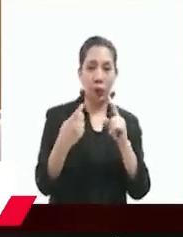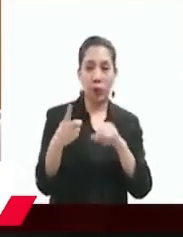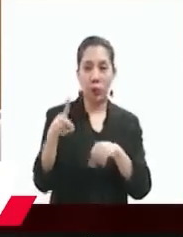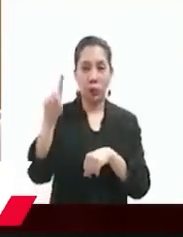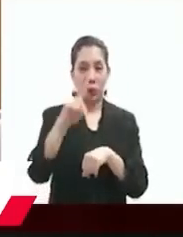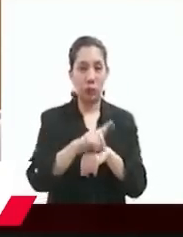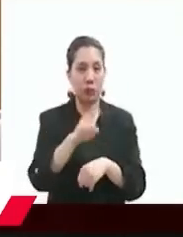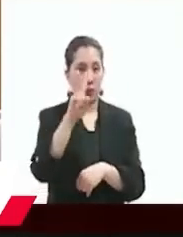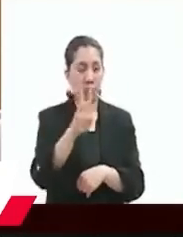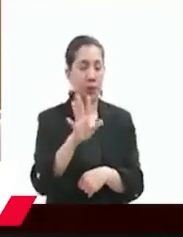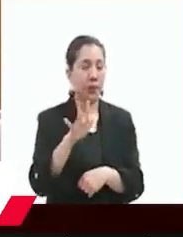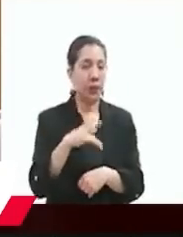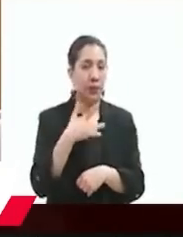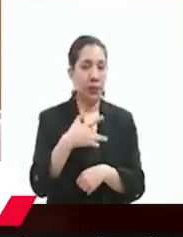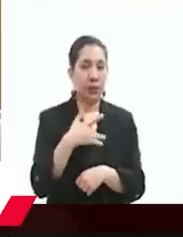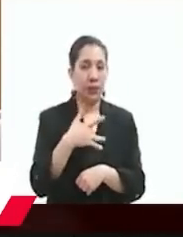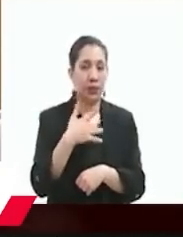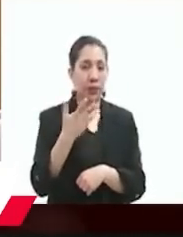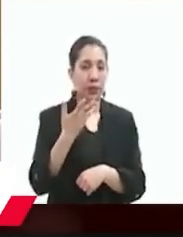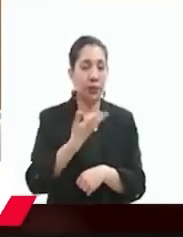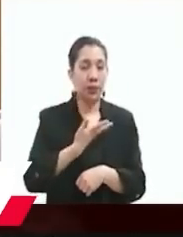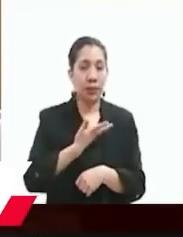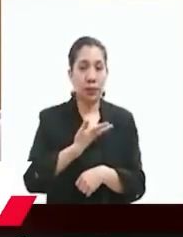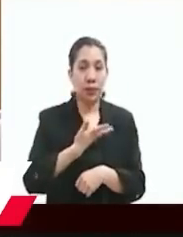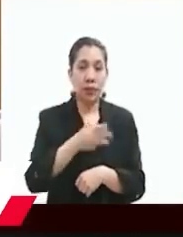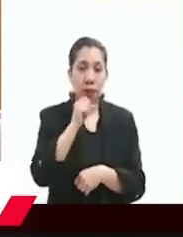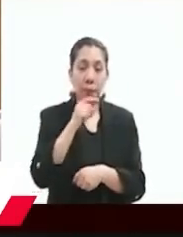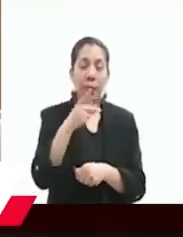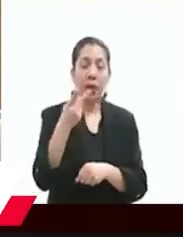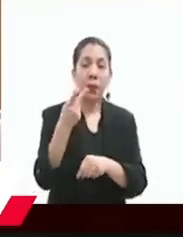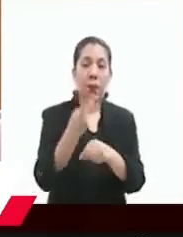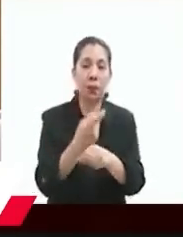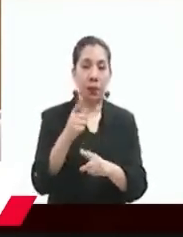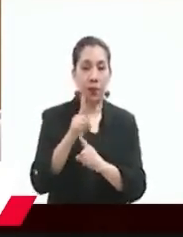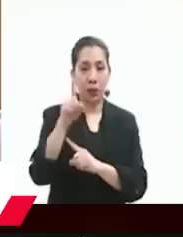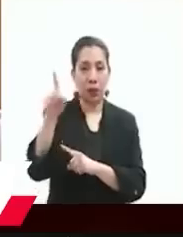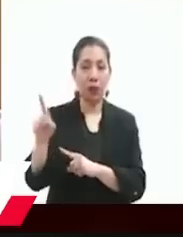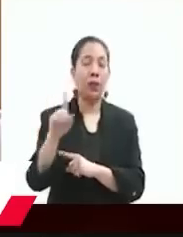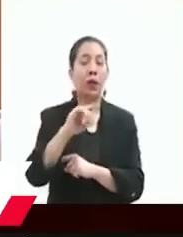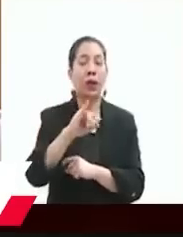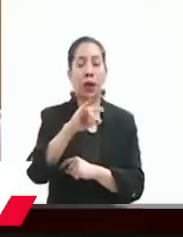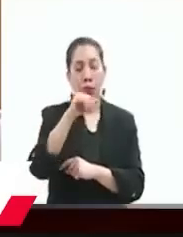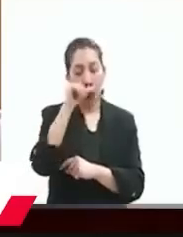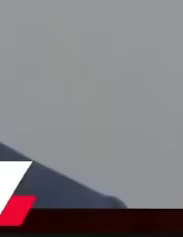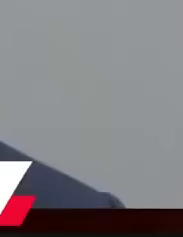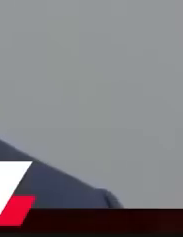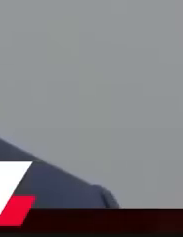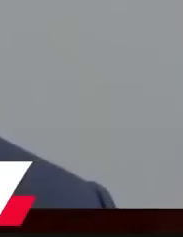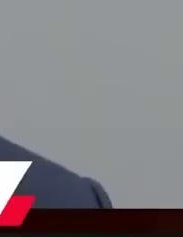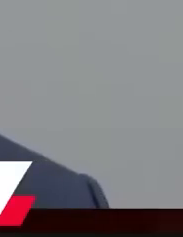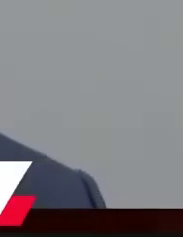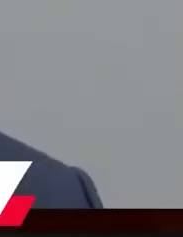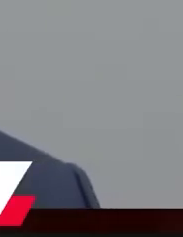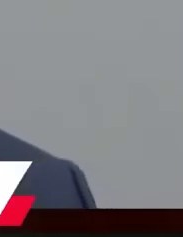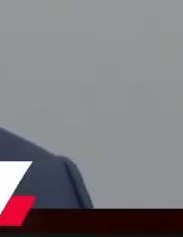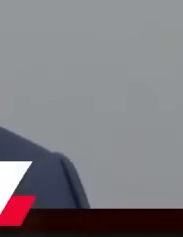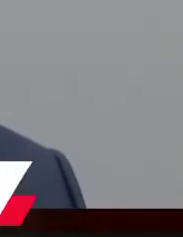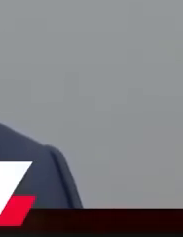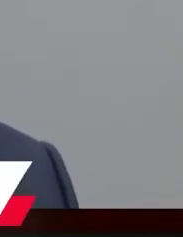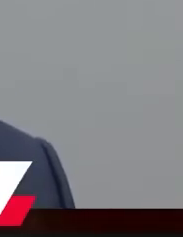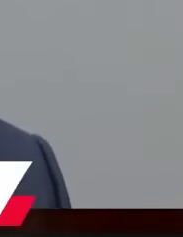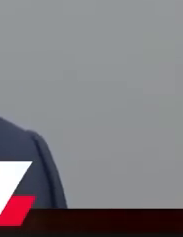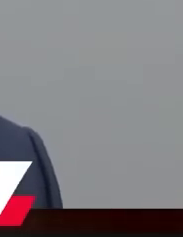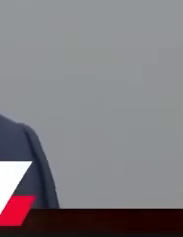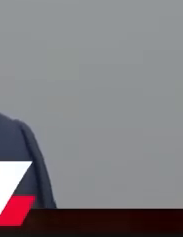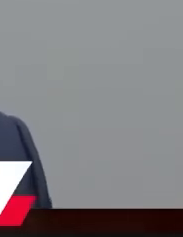interdisciplinario de expertos independientes han solicitado que osurio shong declare ante la fiscalía general de